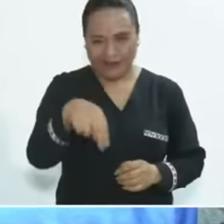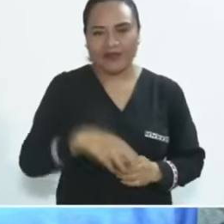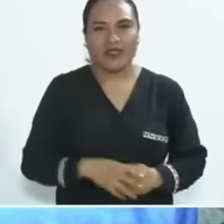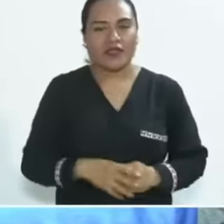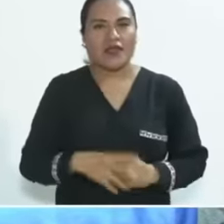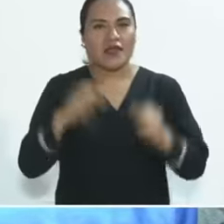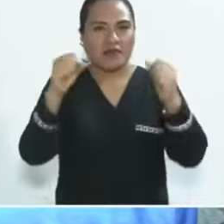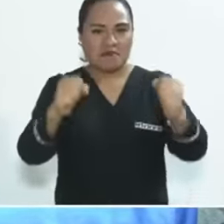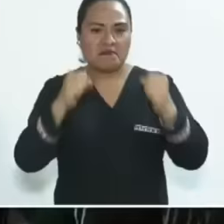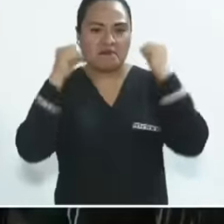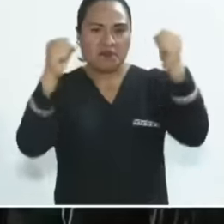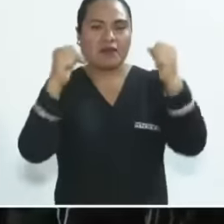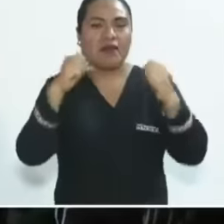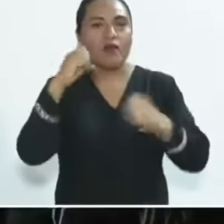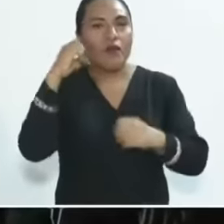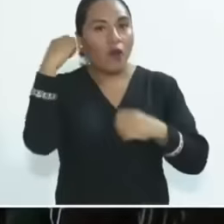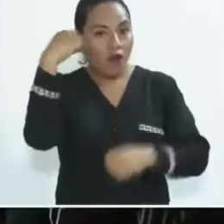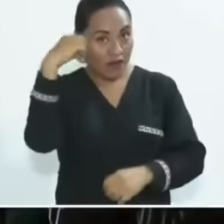¡Que viva Oaxaca!